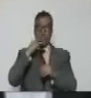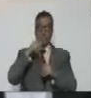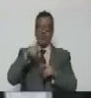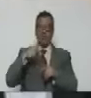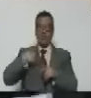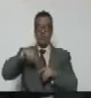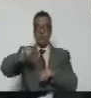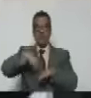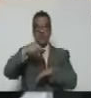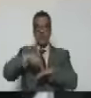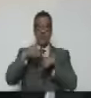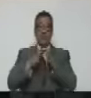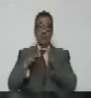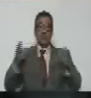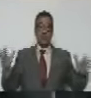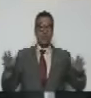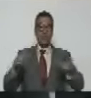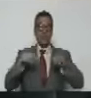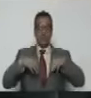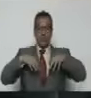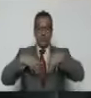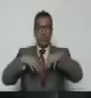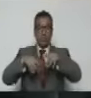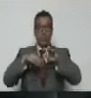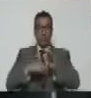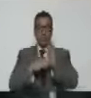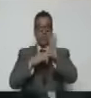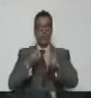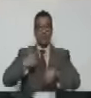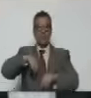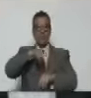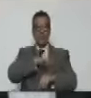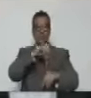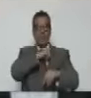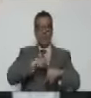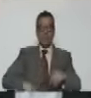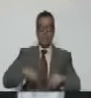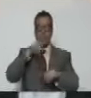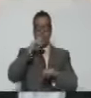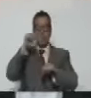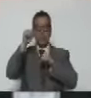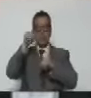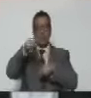Nacional, una gigantesca manifestación encabezada por nuestro presidente Nicolás Maduro,